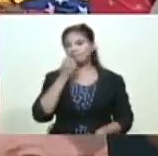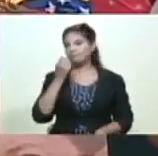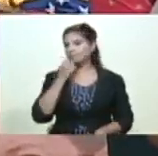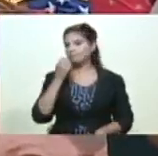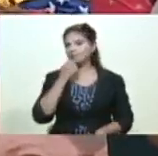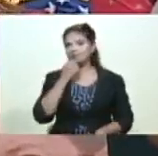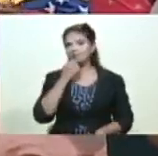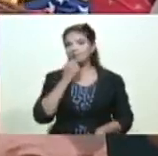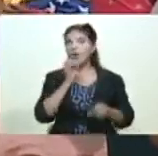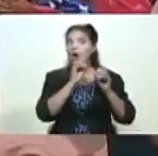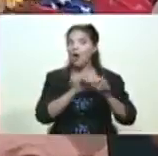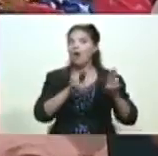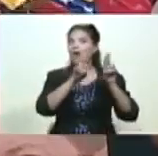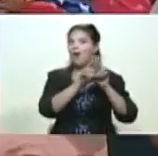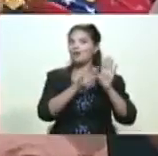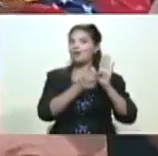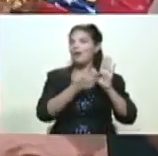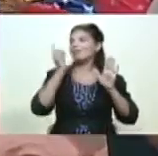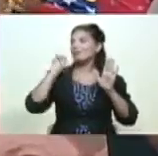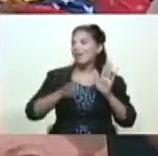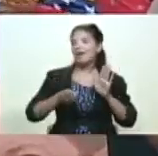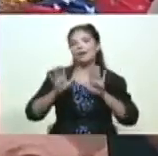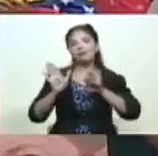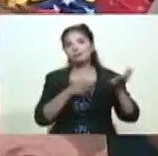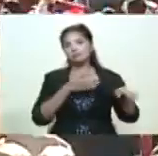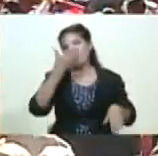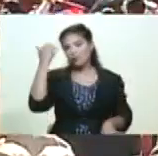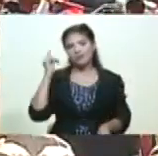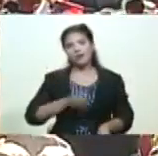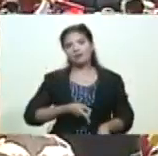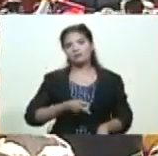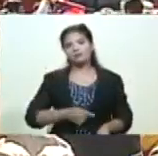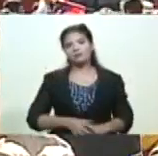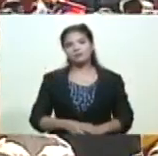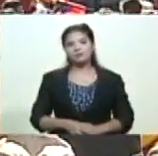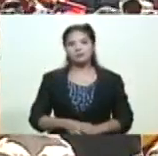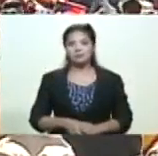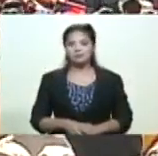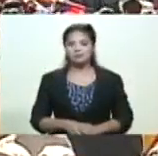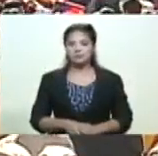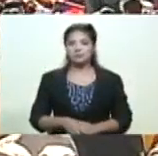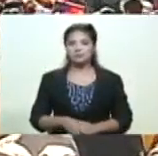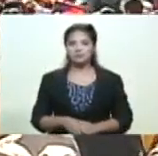acuerdo a Naciones Unidas y debe ir quedando atrás.